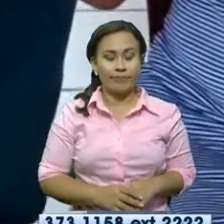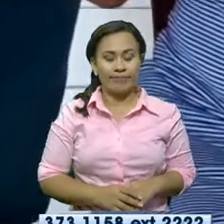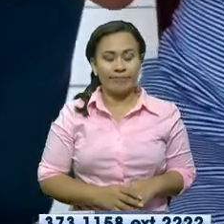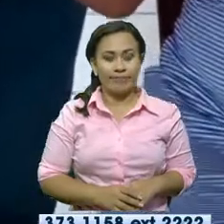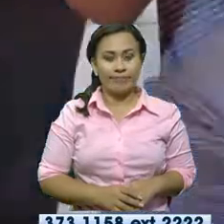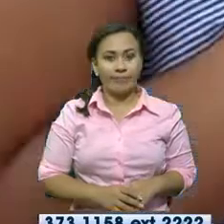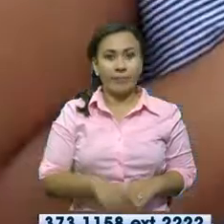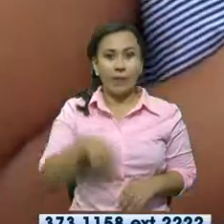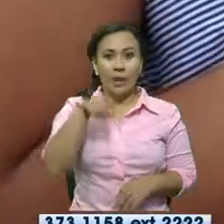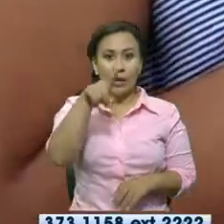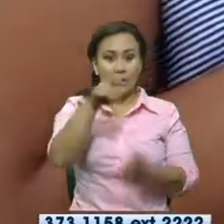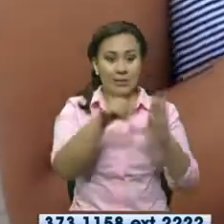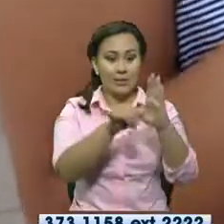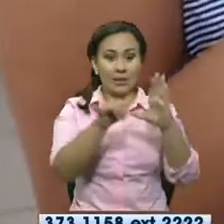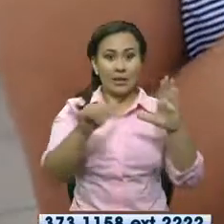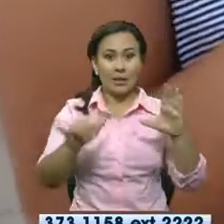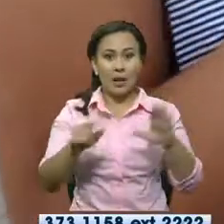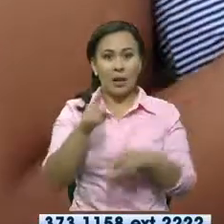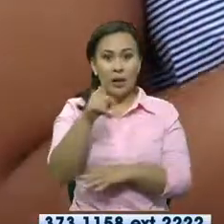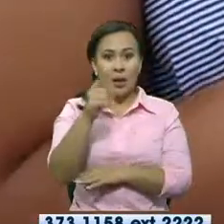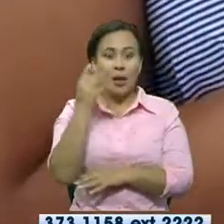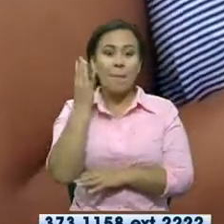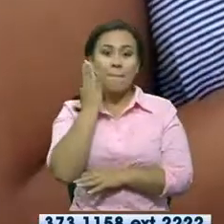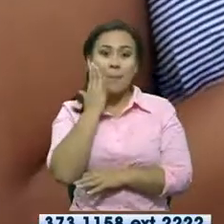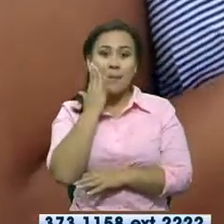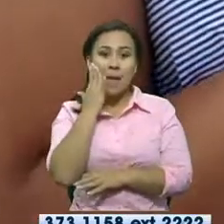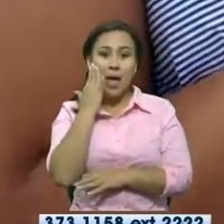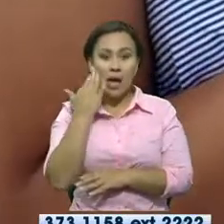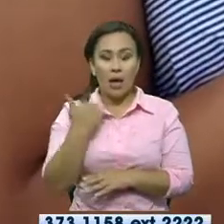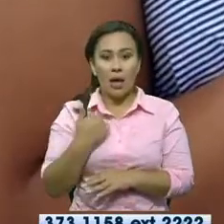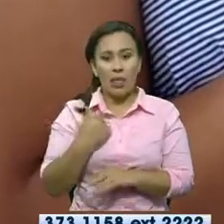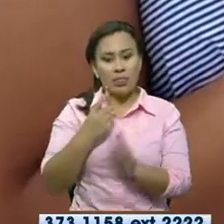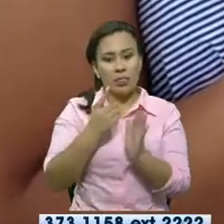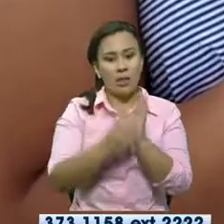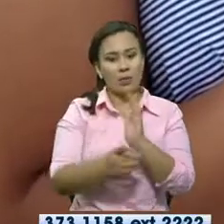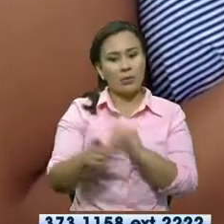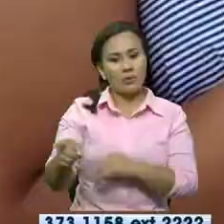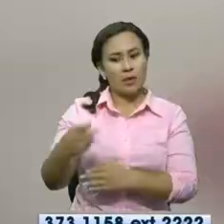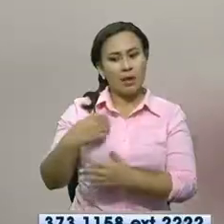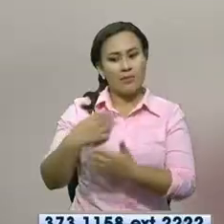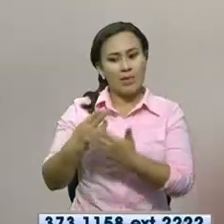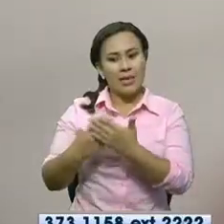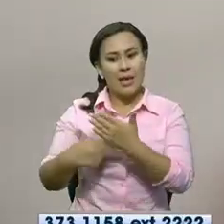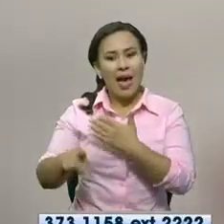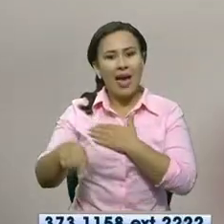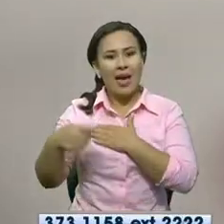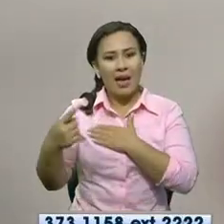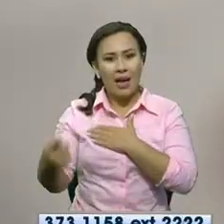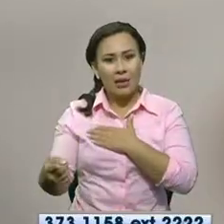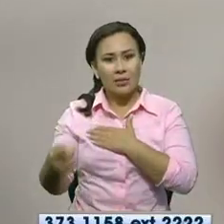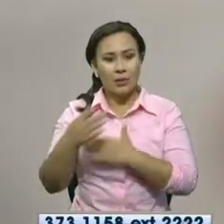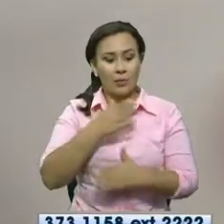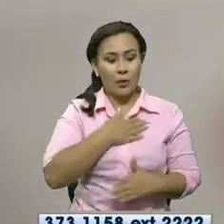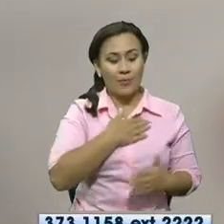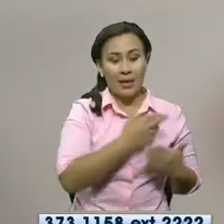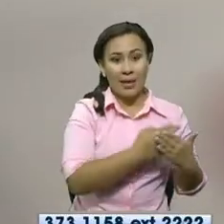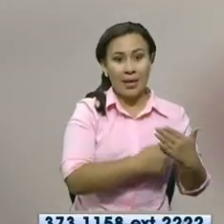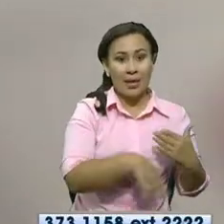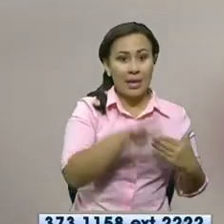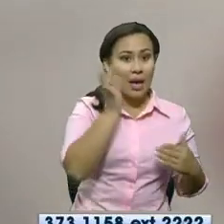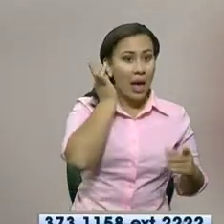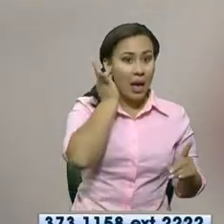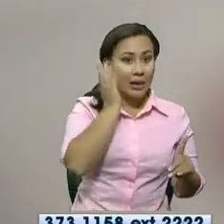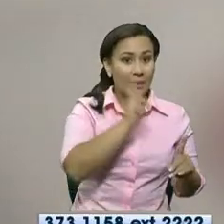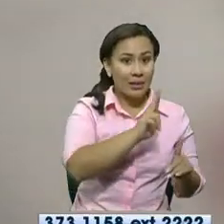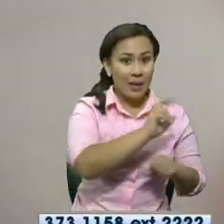En la provincia de Santa Elena, una angustiada madre denunció el abuso del cual habría sido víctima su pequeña hija de tan solo 3 años